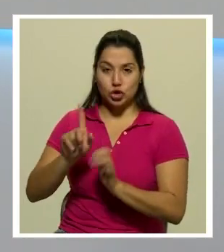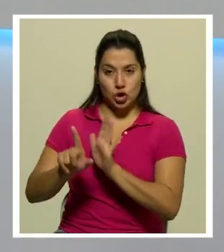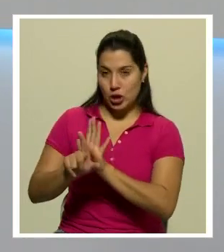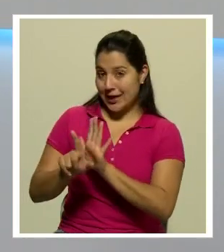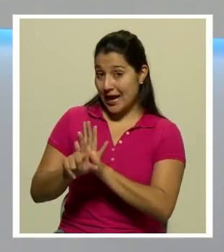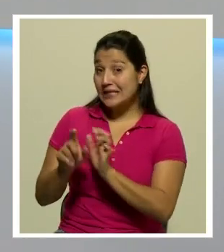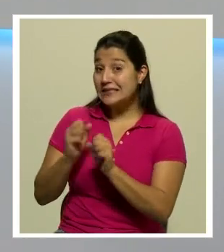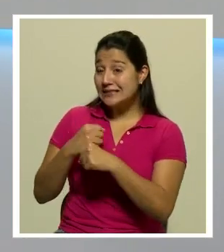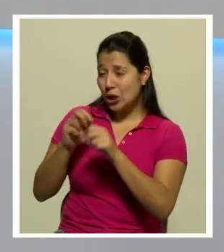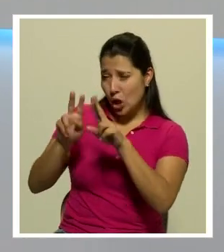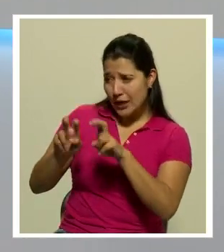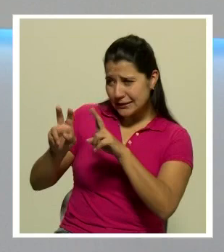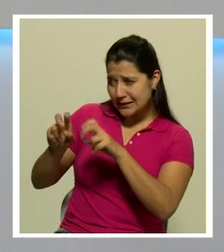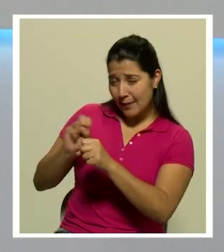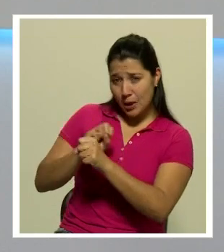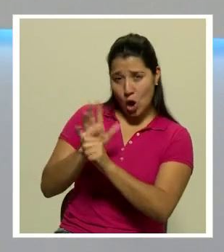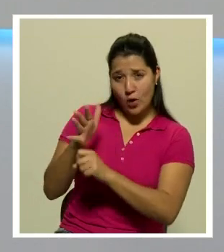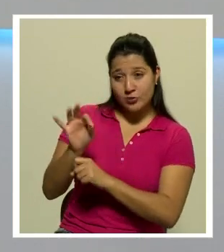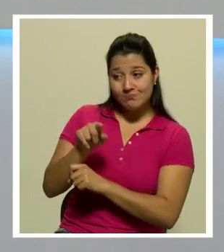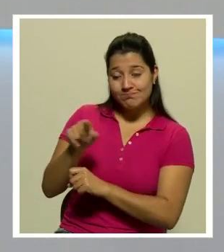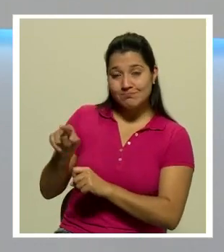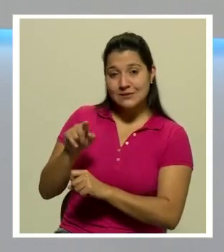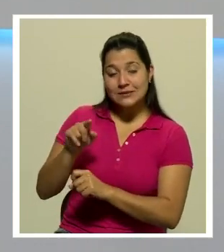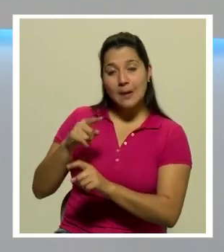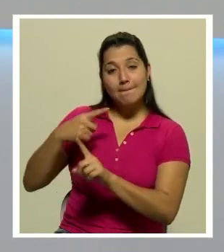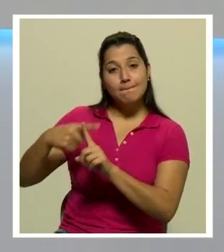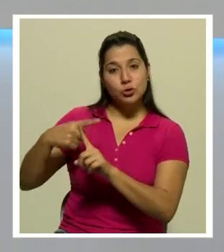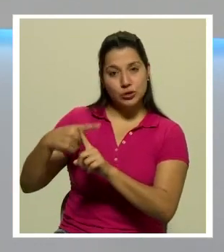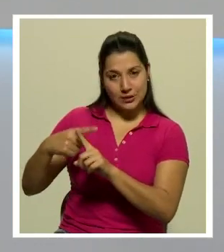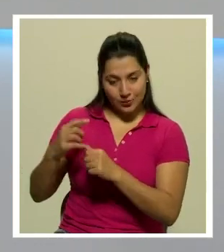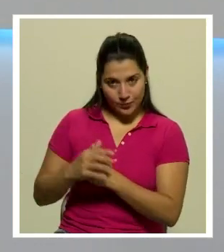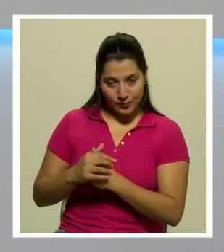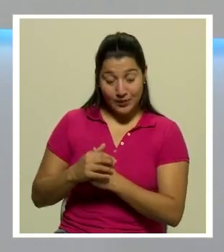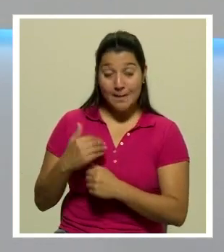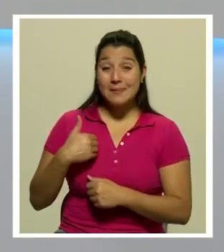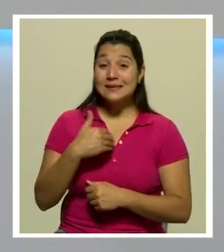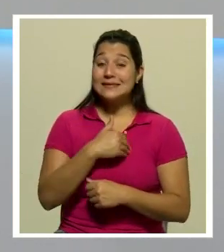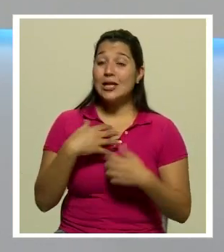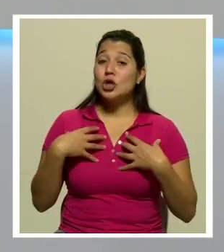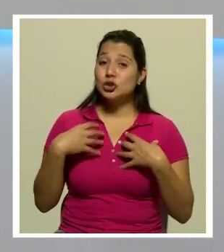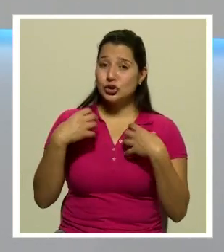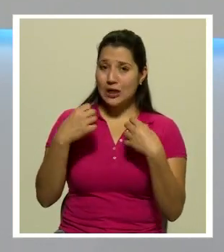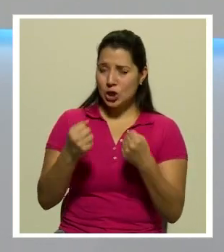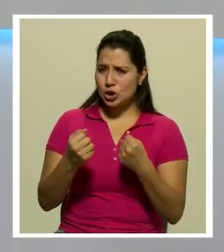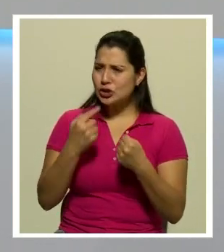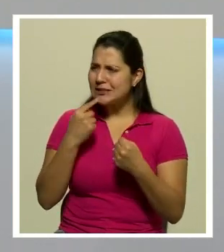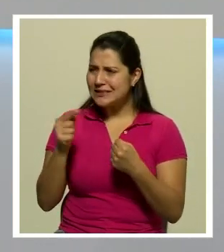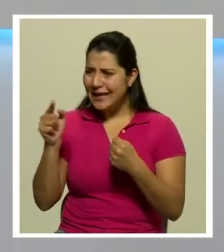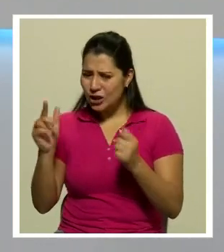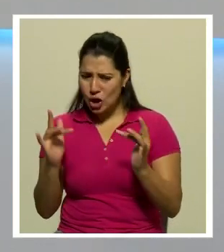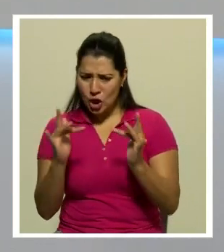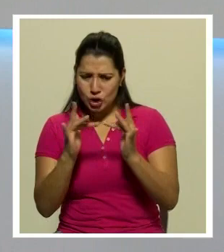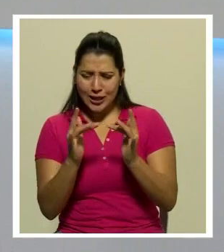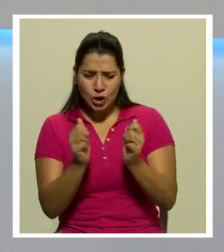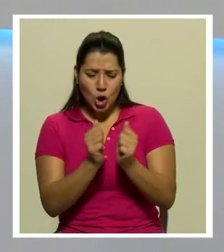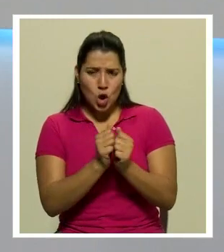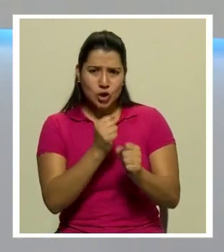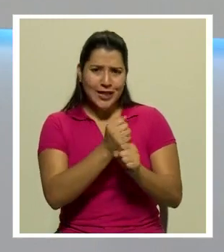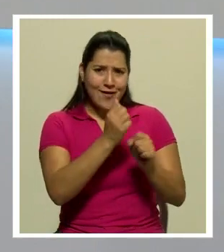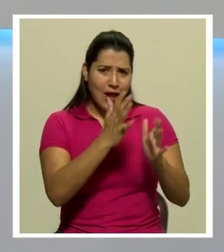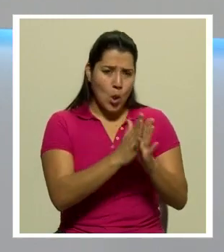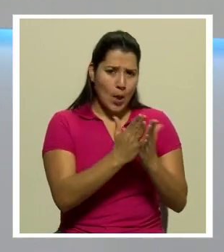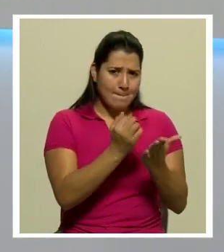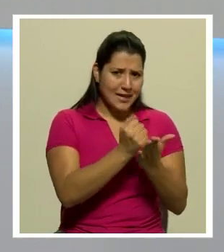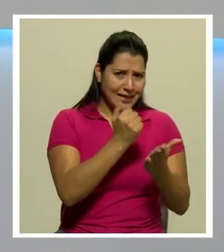el COVID-19. El Ministerio de Salud descartó el contagio de 33 funcionarios de migración y de otros